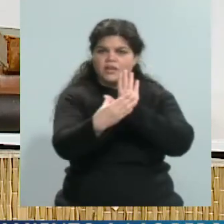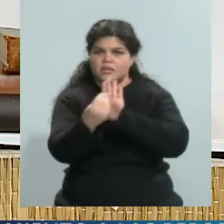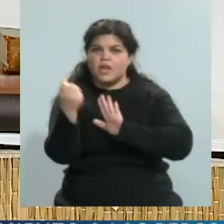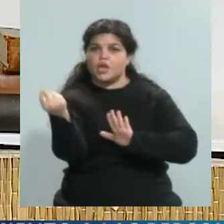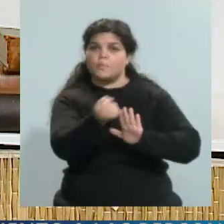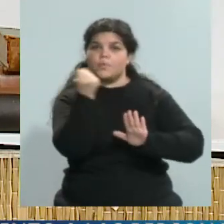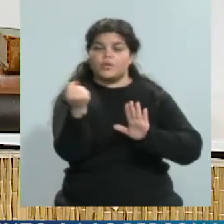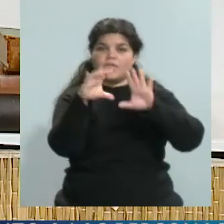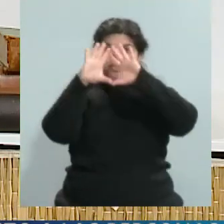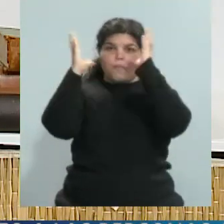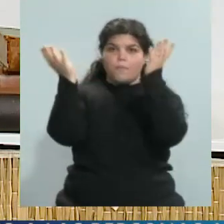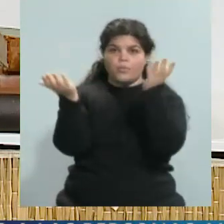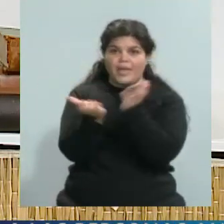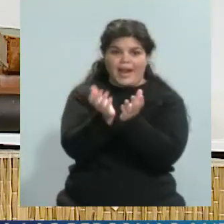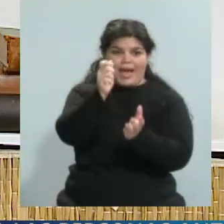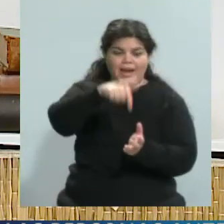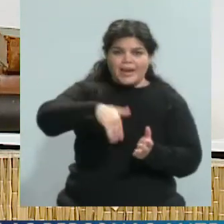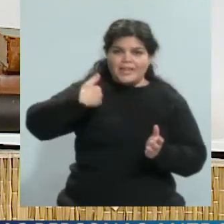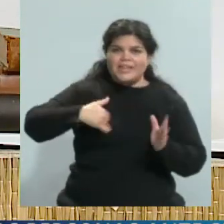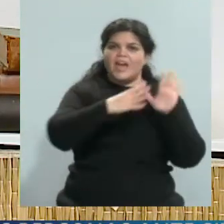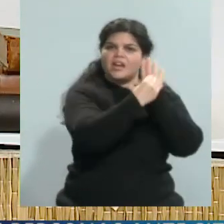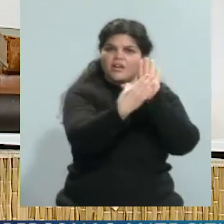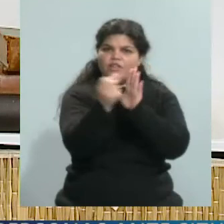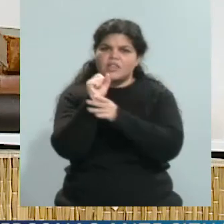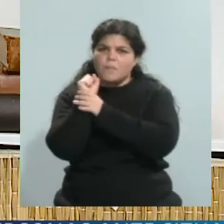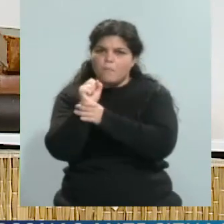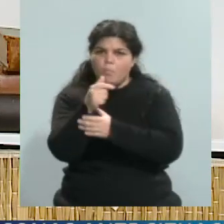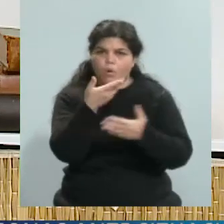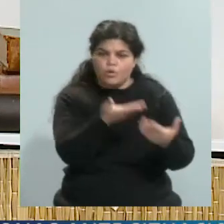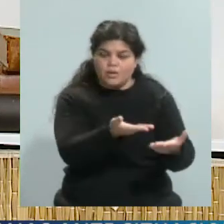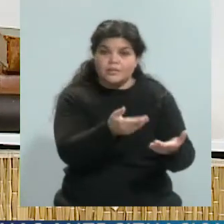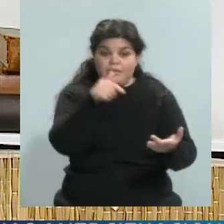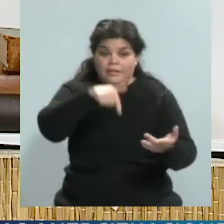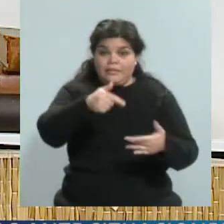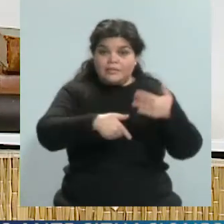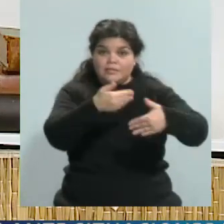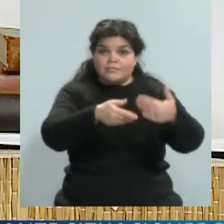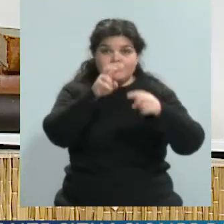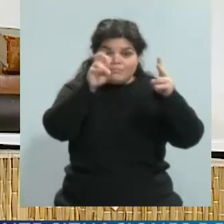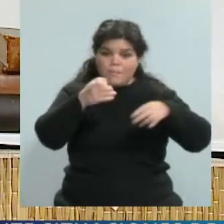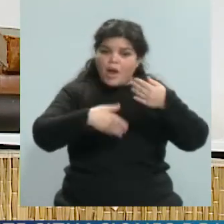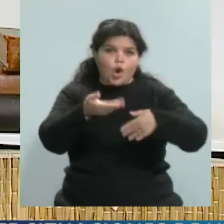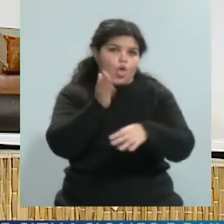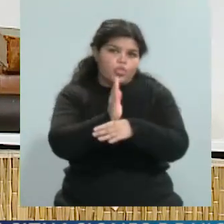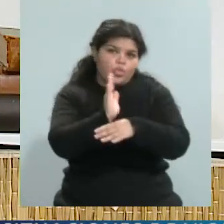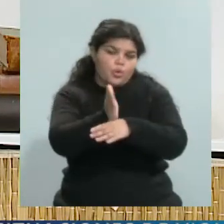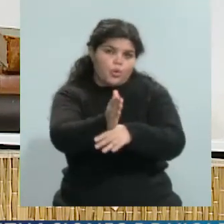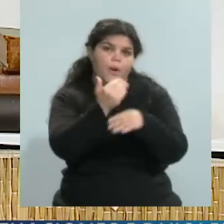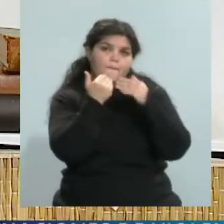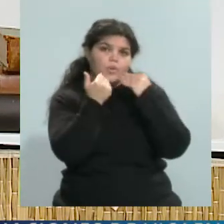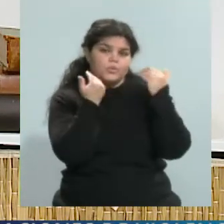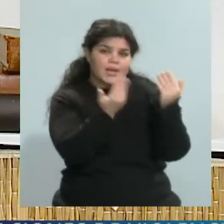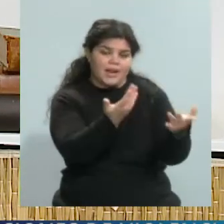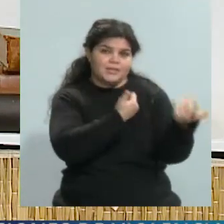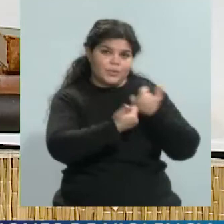nivel mundial, y como también lo asegurábamos, es algo que ha venido a instalarse y a quedarse. Así es que muchísimas gracias por la nota.